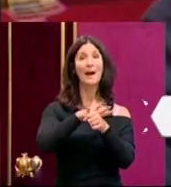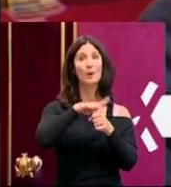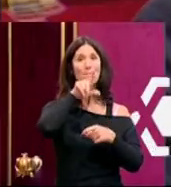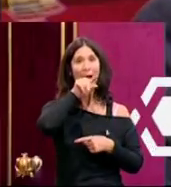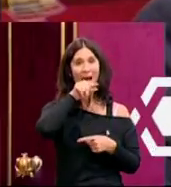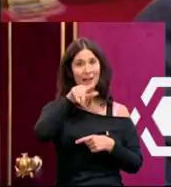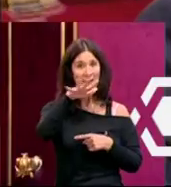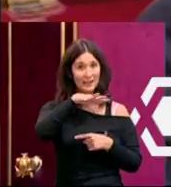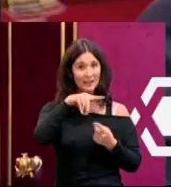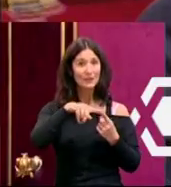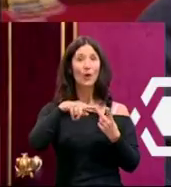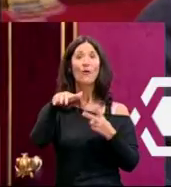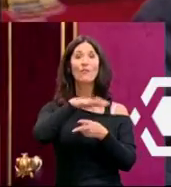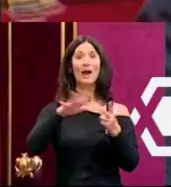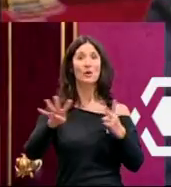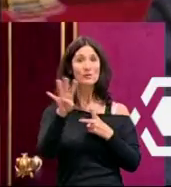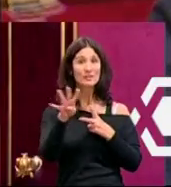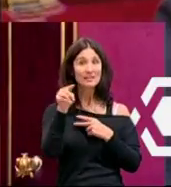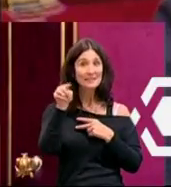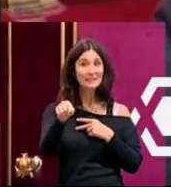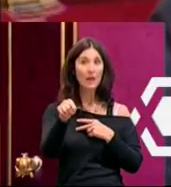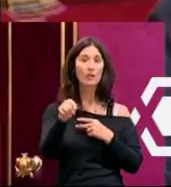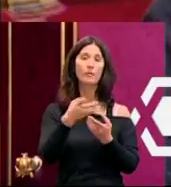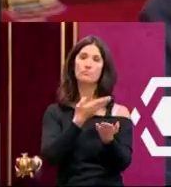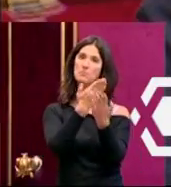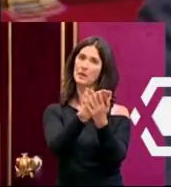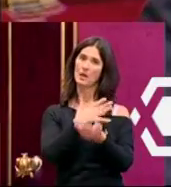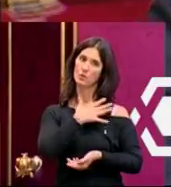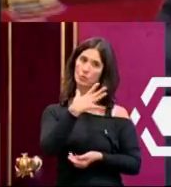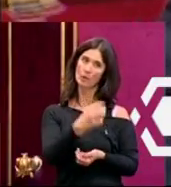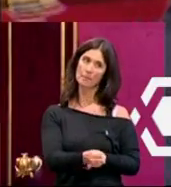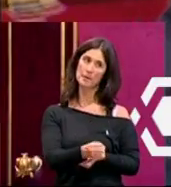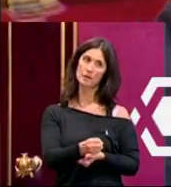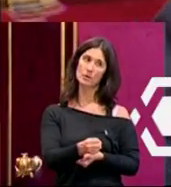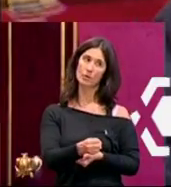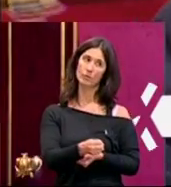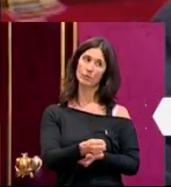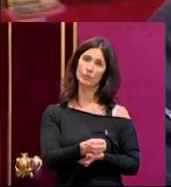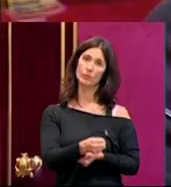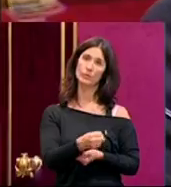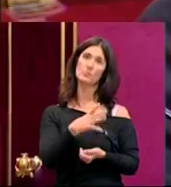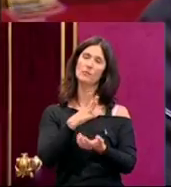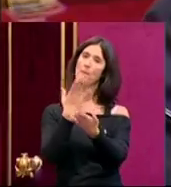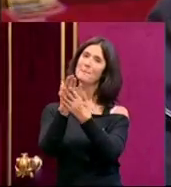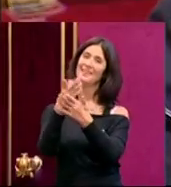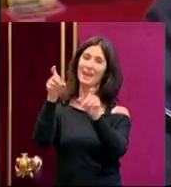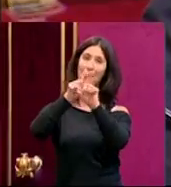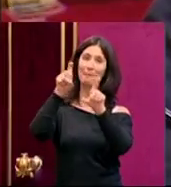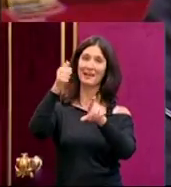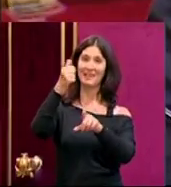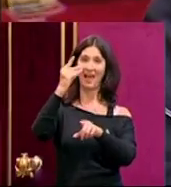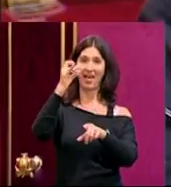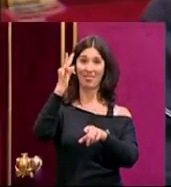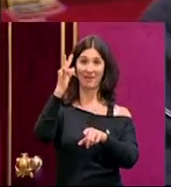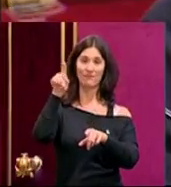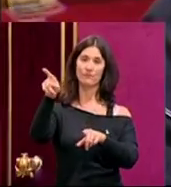Pajaritos como del barrio de La Chana, instan al ayuntamiento a que instemos a Adif a que hagan una serie de